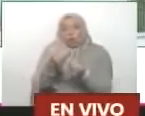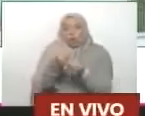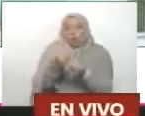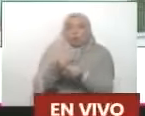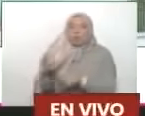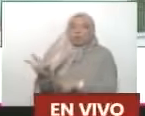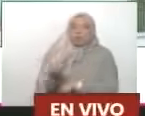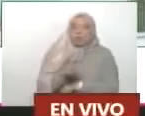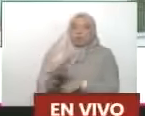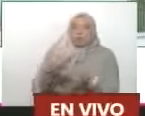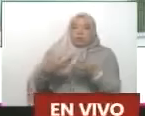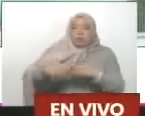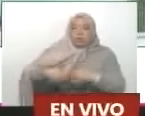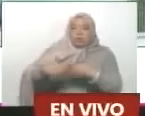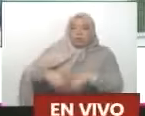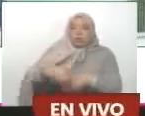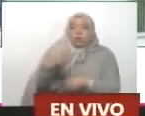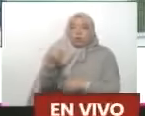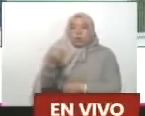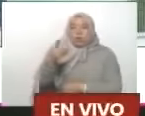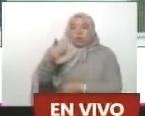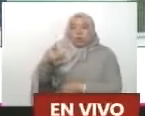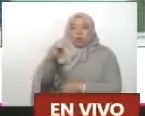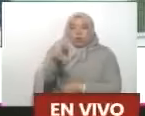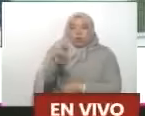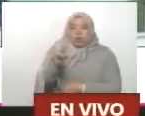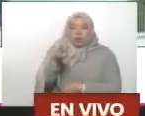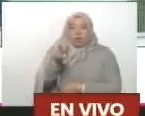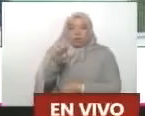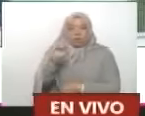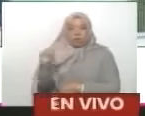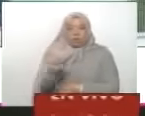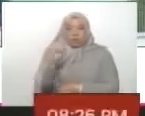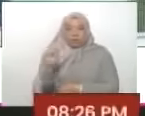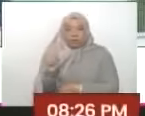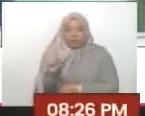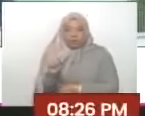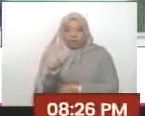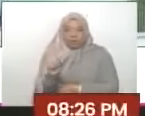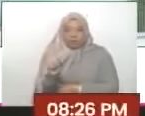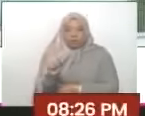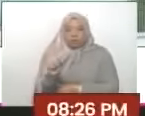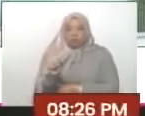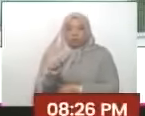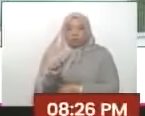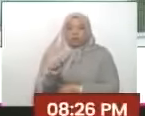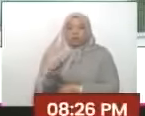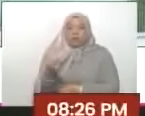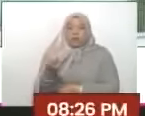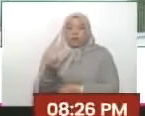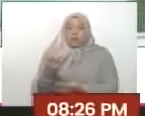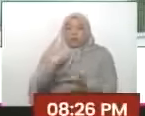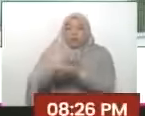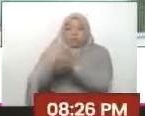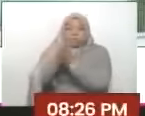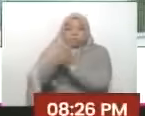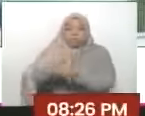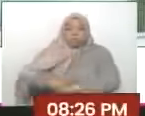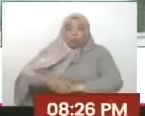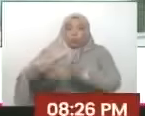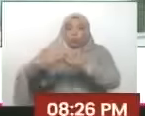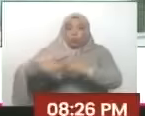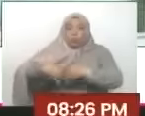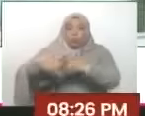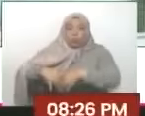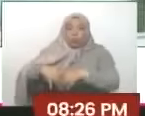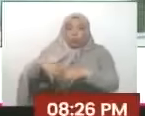Venezuela, que fue la empresa Odebrecht. ¿Recuerdan? Colapsó, la